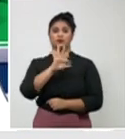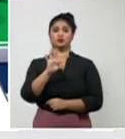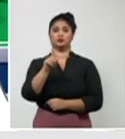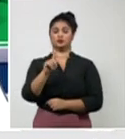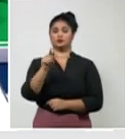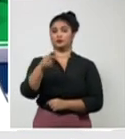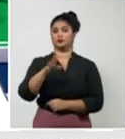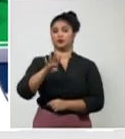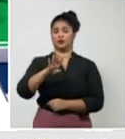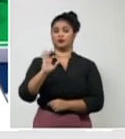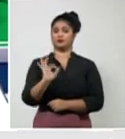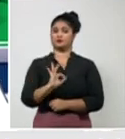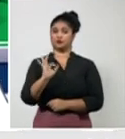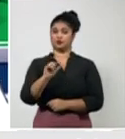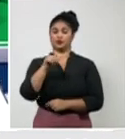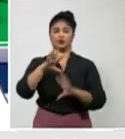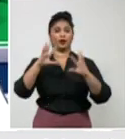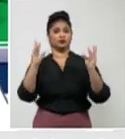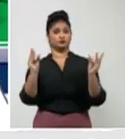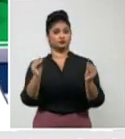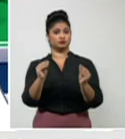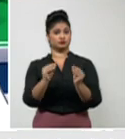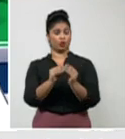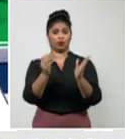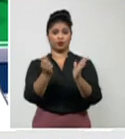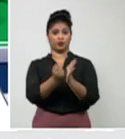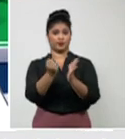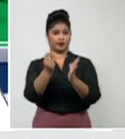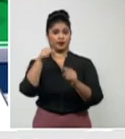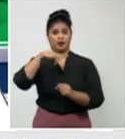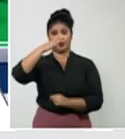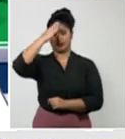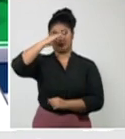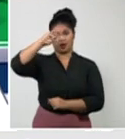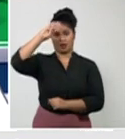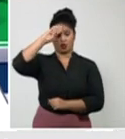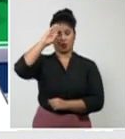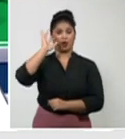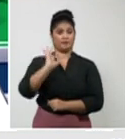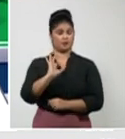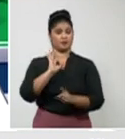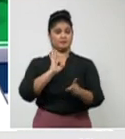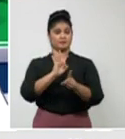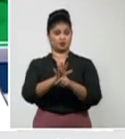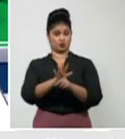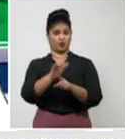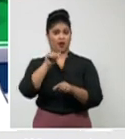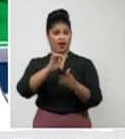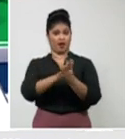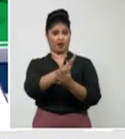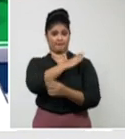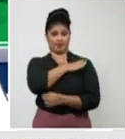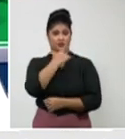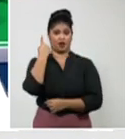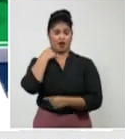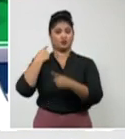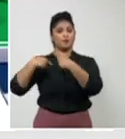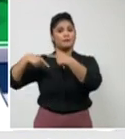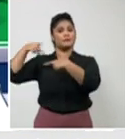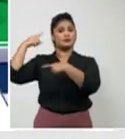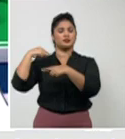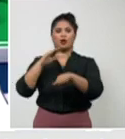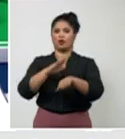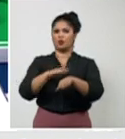81,4% de todos los diagnosticados en nuestro país, pues han sido contactos de un